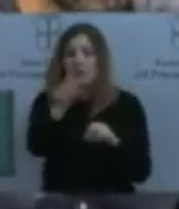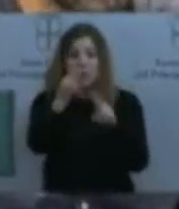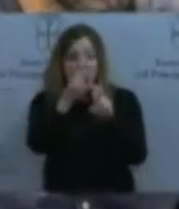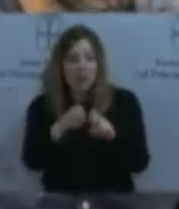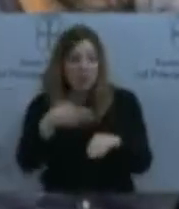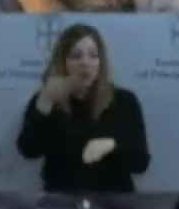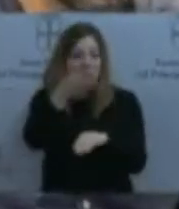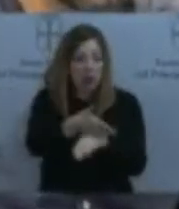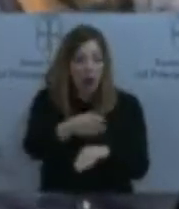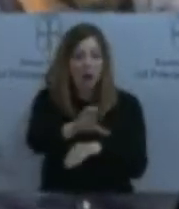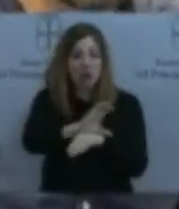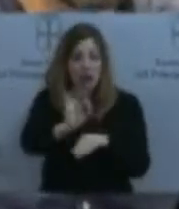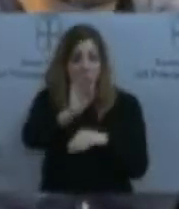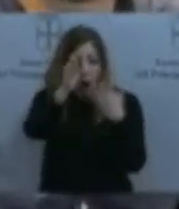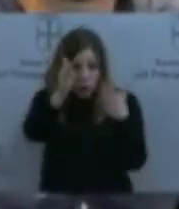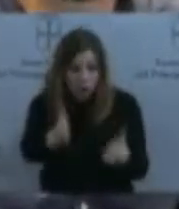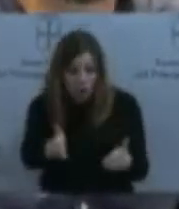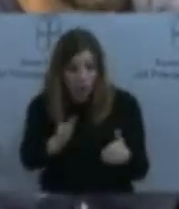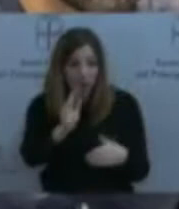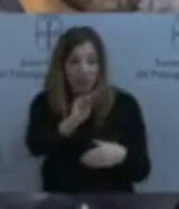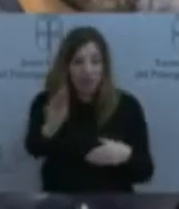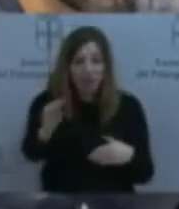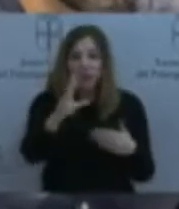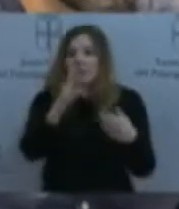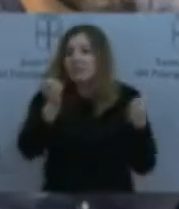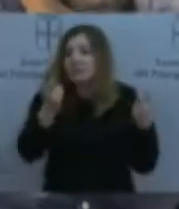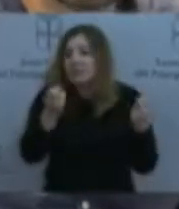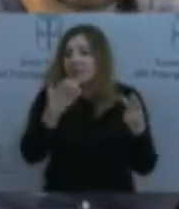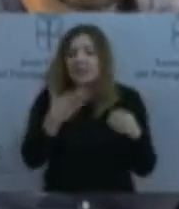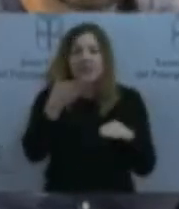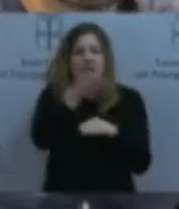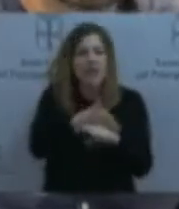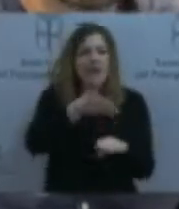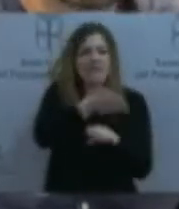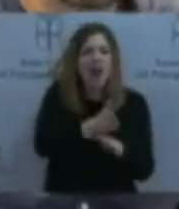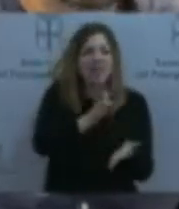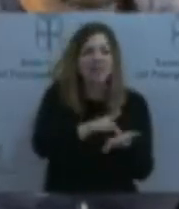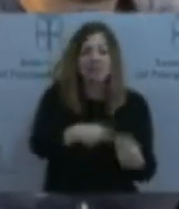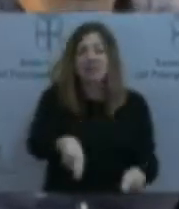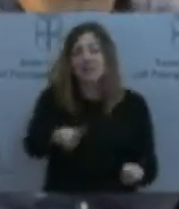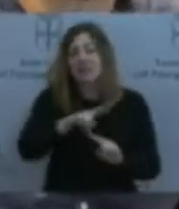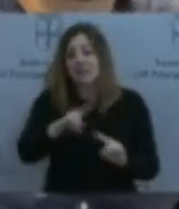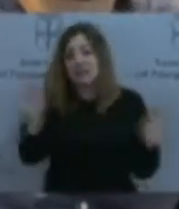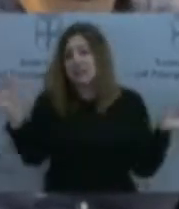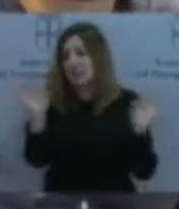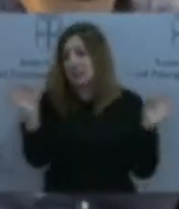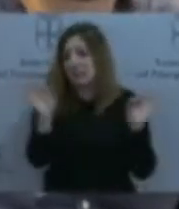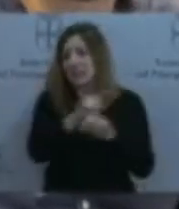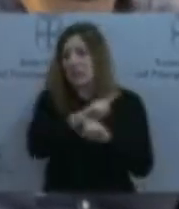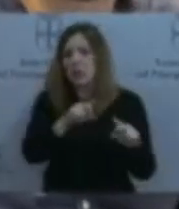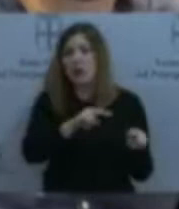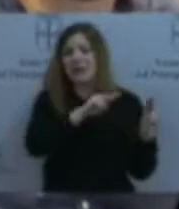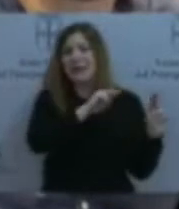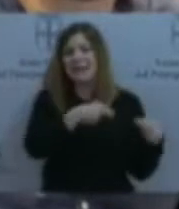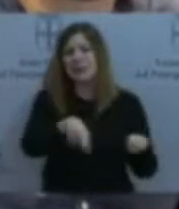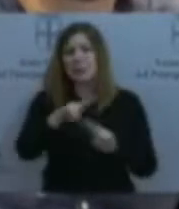veces en las que lo han hecho no han recibido respuesta? Le recuerdo también que no ha recibido respuesta ni siquiera el defensor del pueblo cuando,